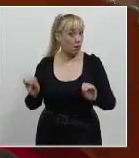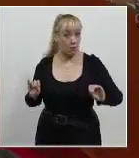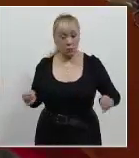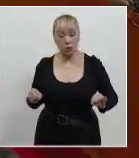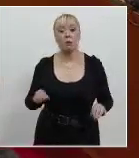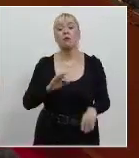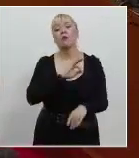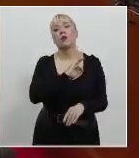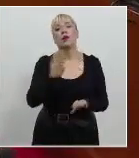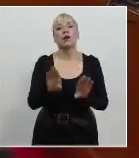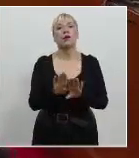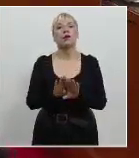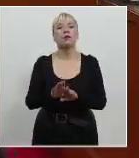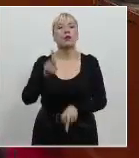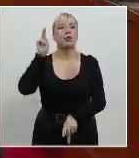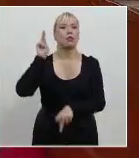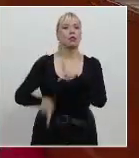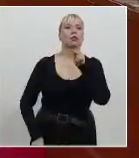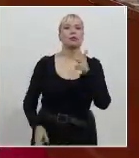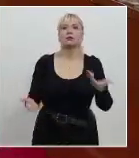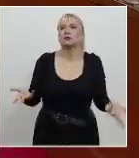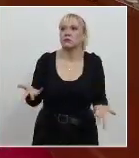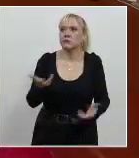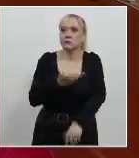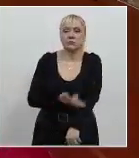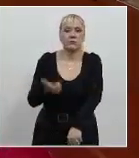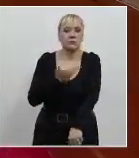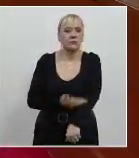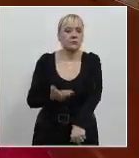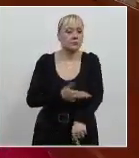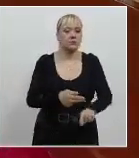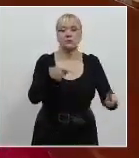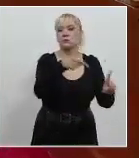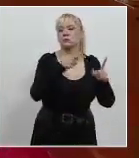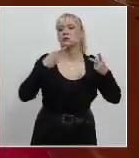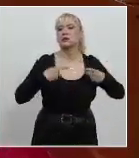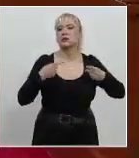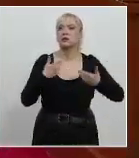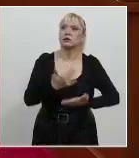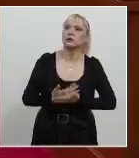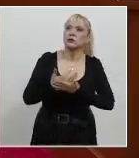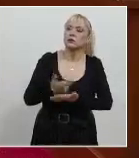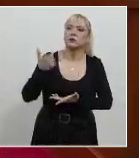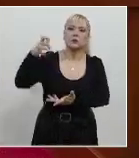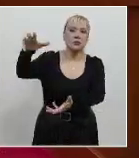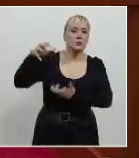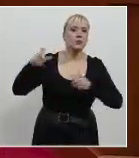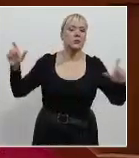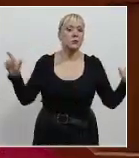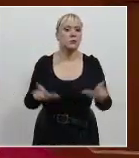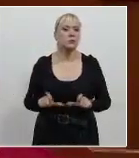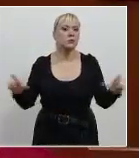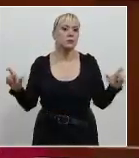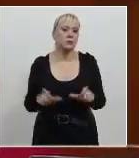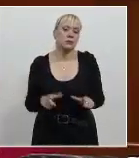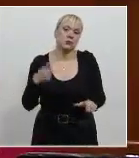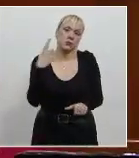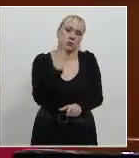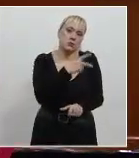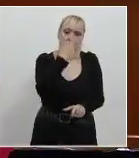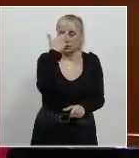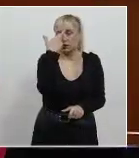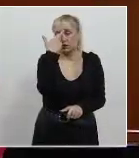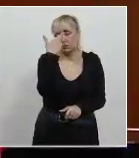constituye una paralización del procedimiento laboral que afecta a la esfera jurídica del particular, ya que se difiere la resolución del